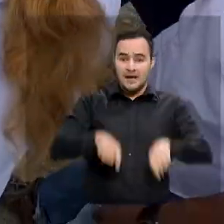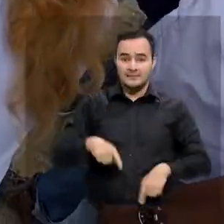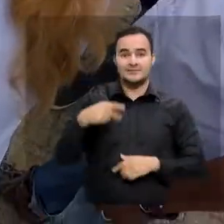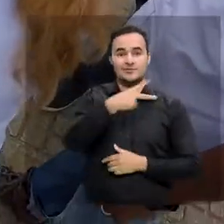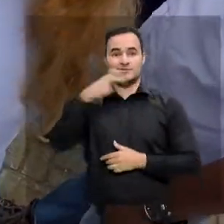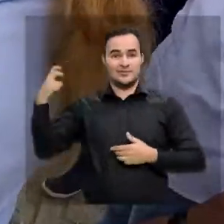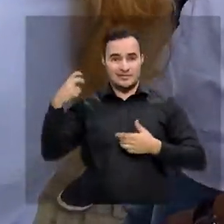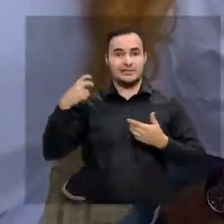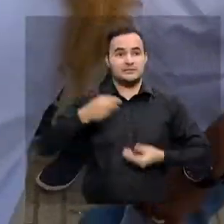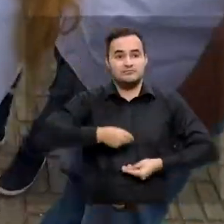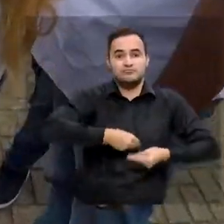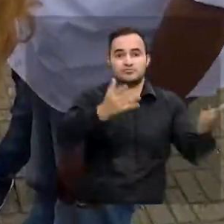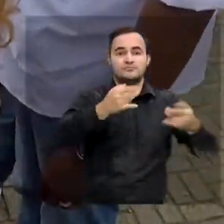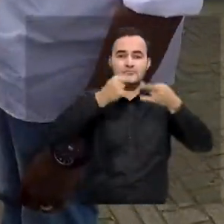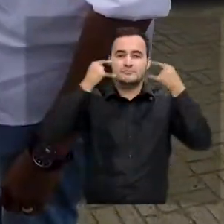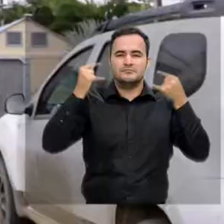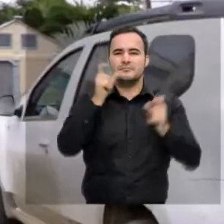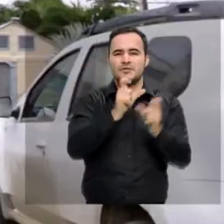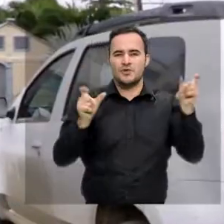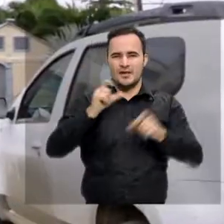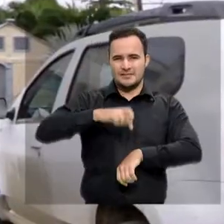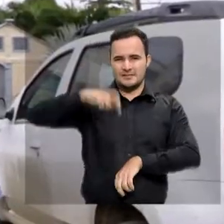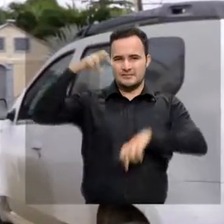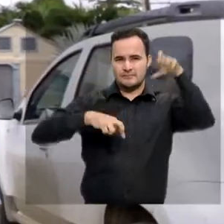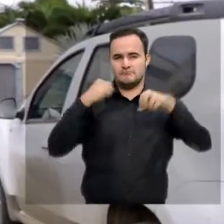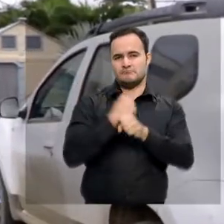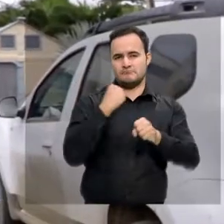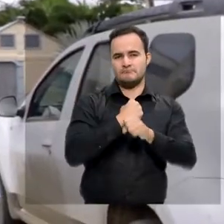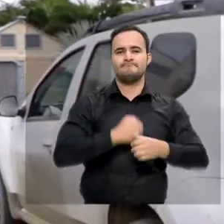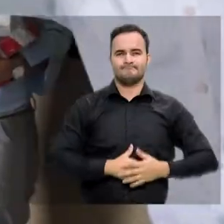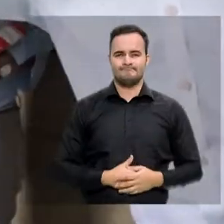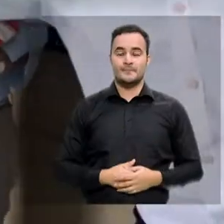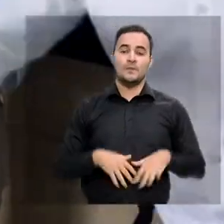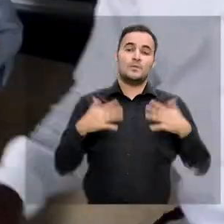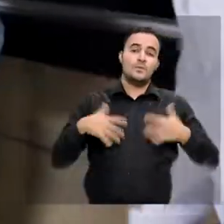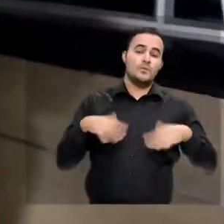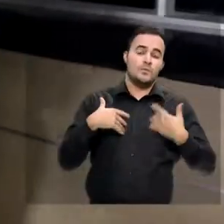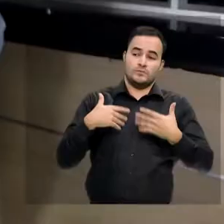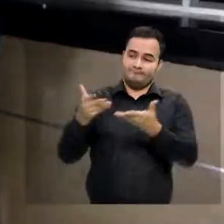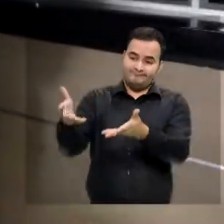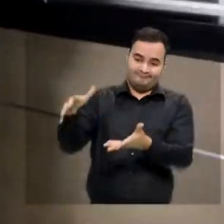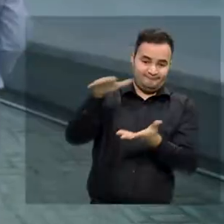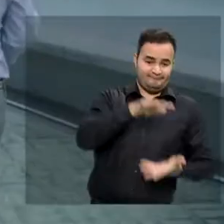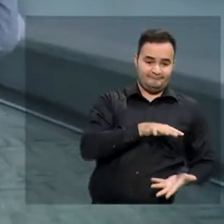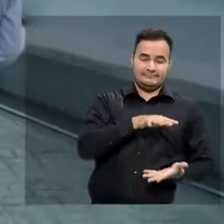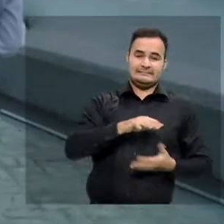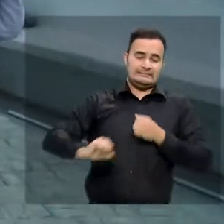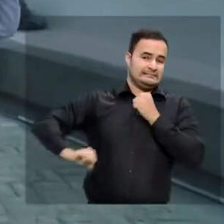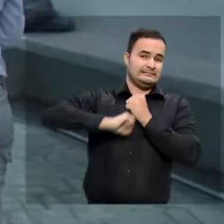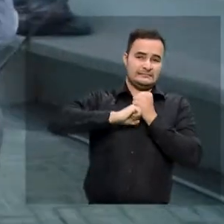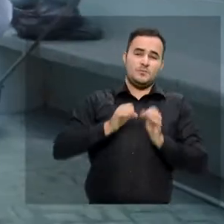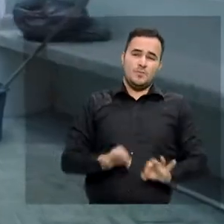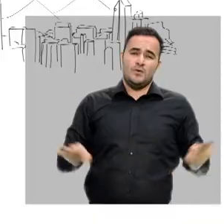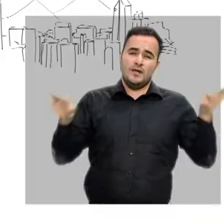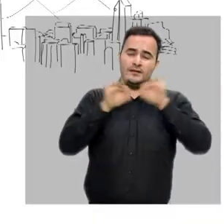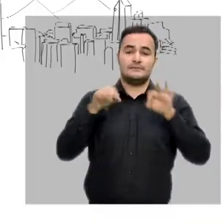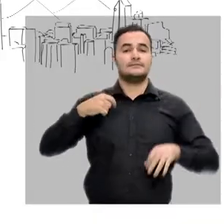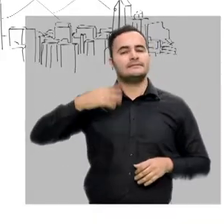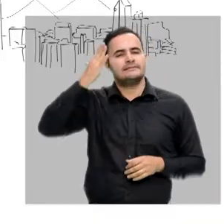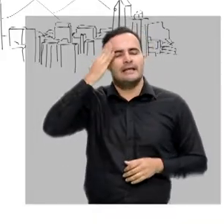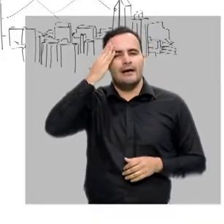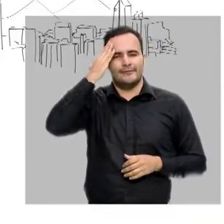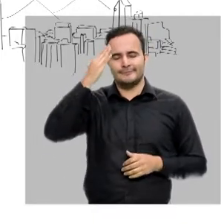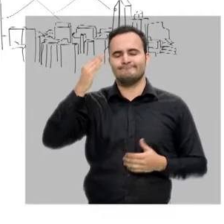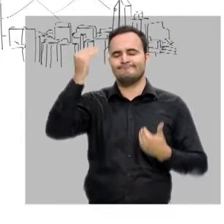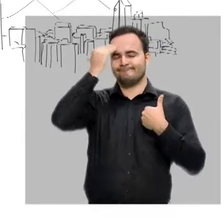ya se les entregó 200 caretas faciales para proteger al personal médico. Esta ayuda es de vital importancia para nosotros, puesto que